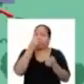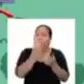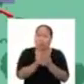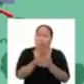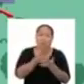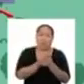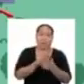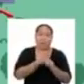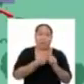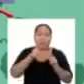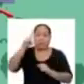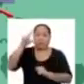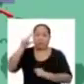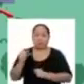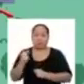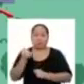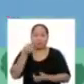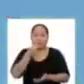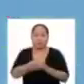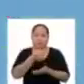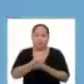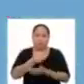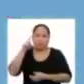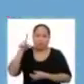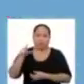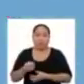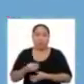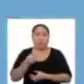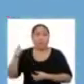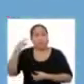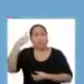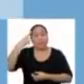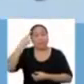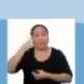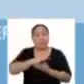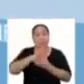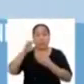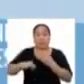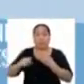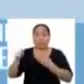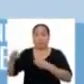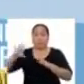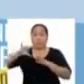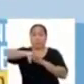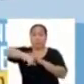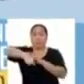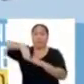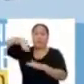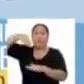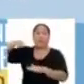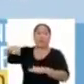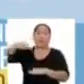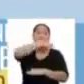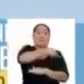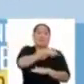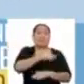Lo malo es que ganan bien poquito. Por eso muchos profesionales prefieren irse de su país para tener mejores